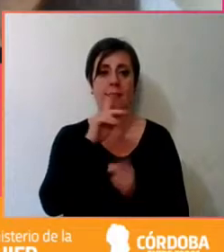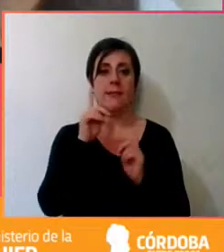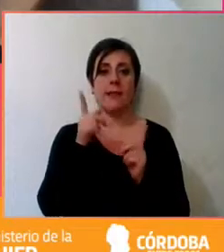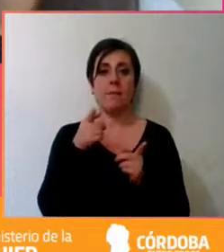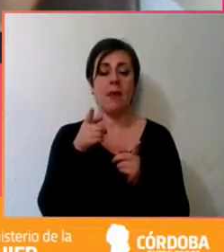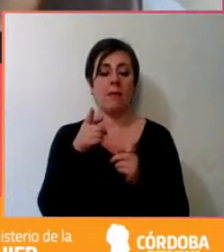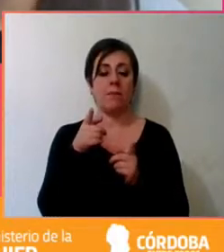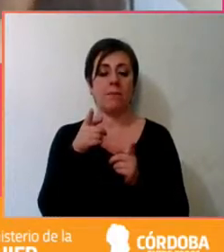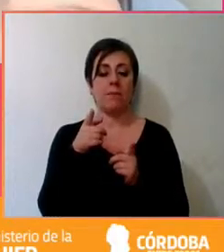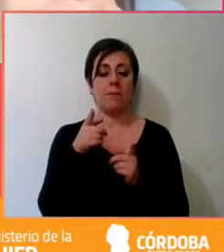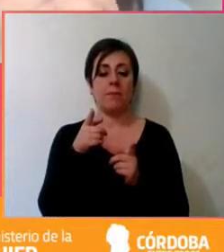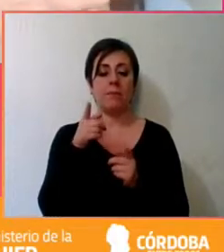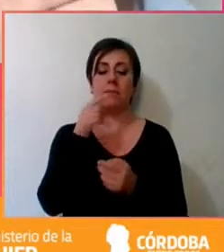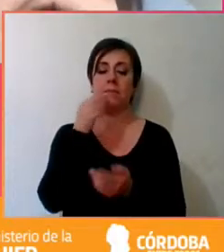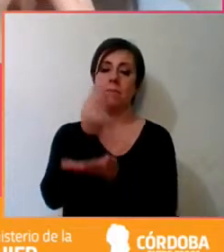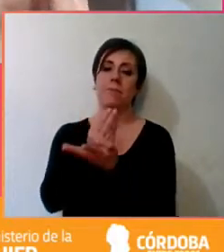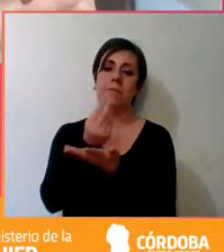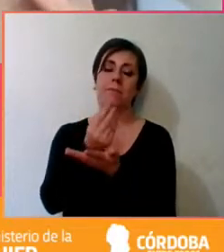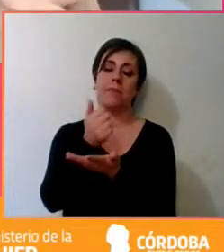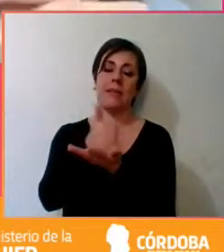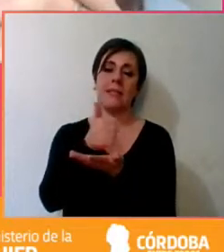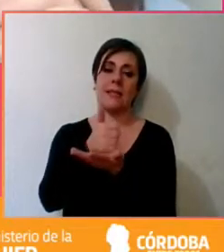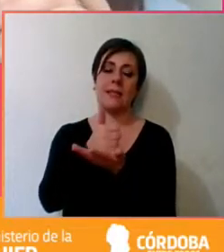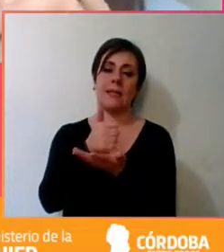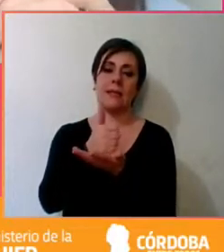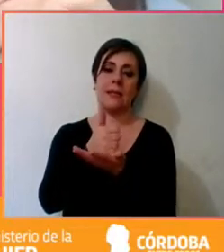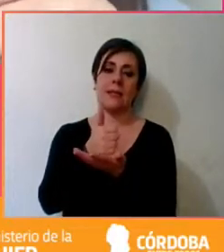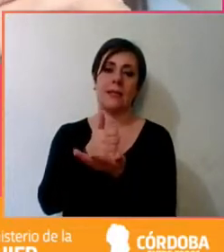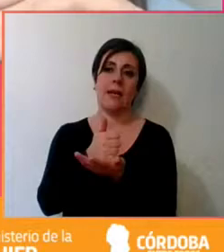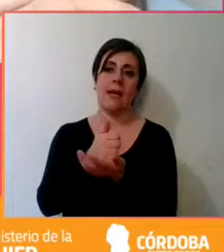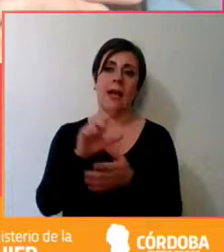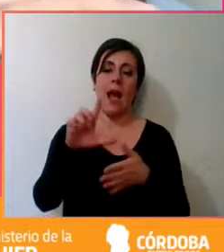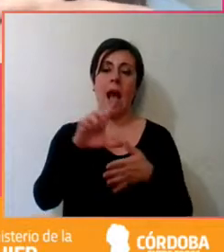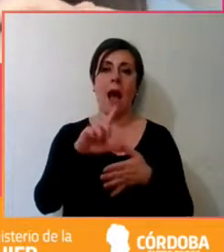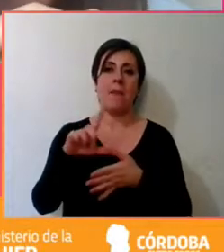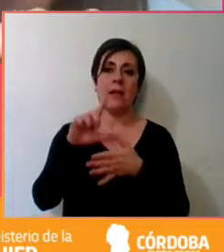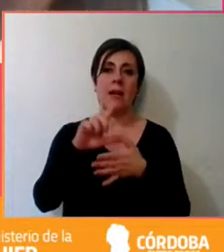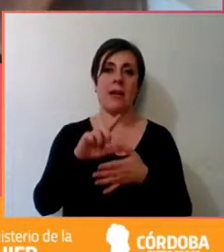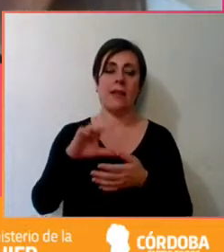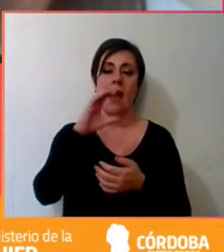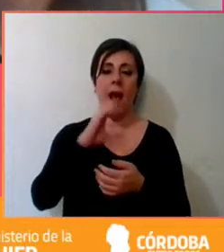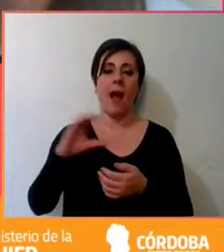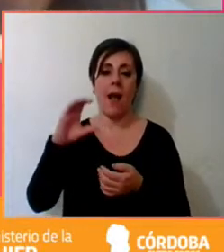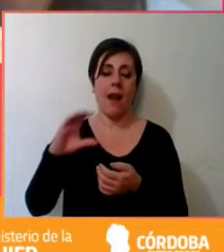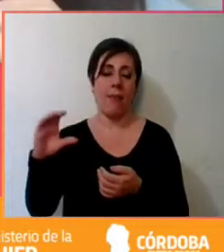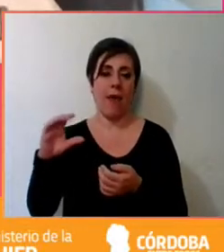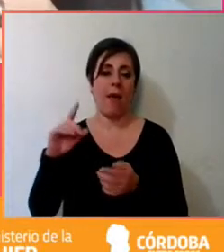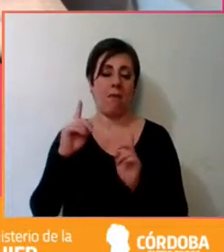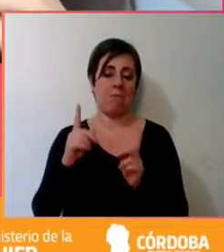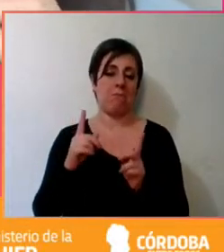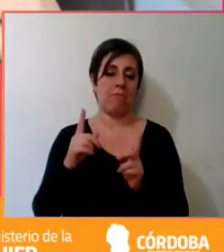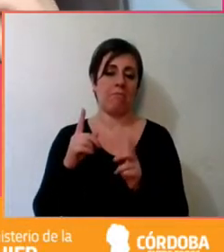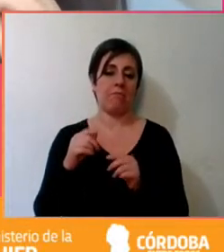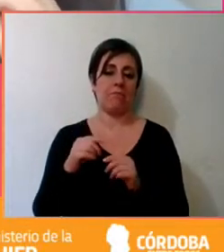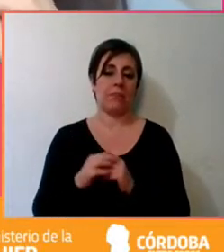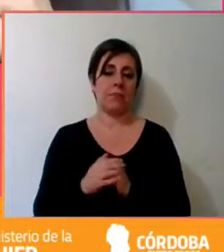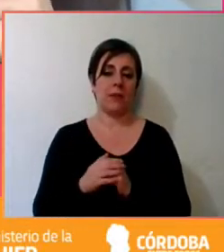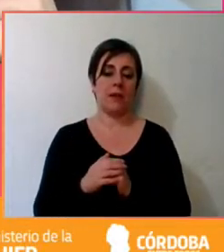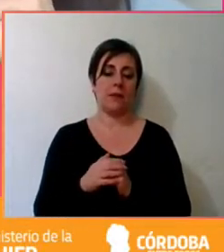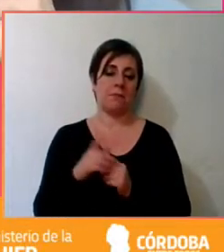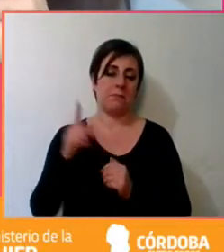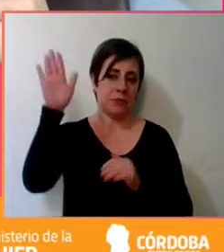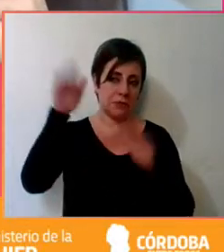como representante de América Latina y el Caribe, y bueno, por supuesto, cuando fue convocada